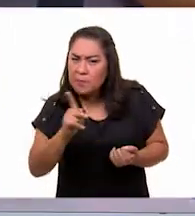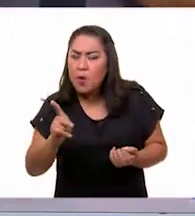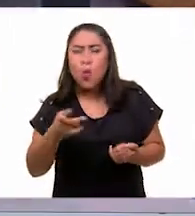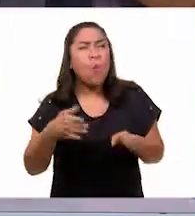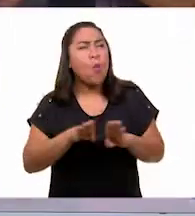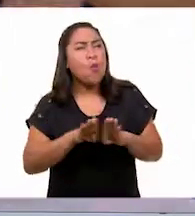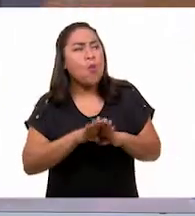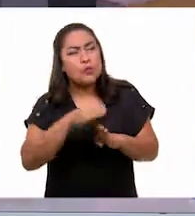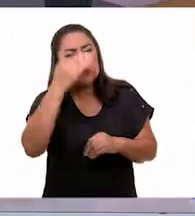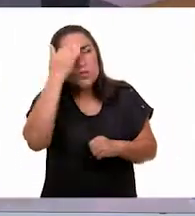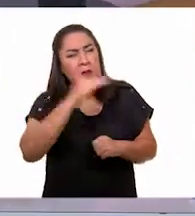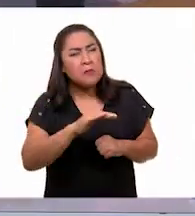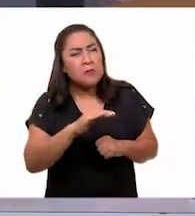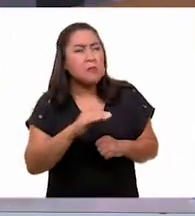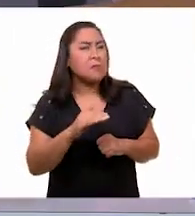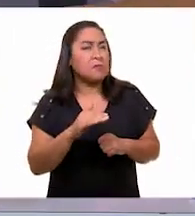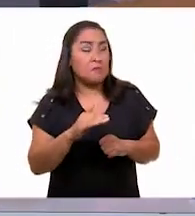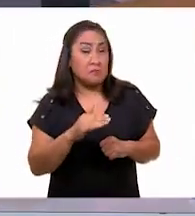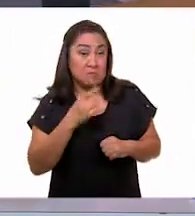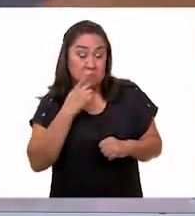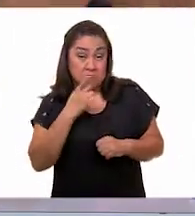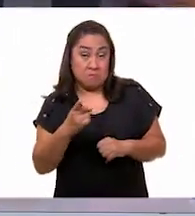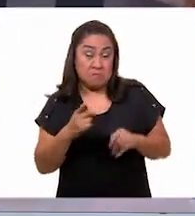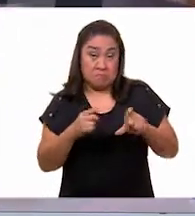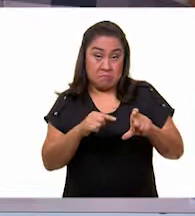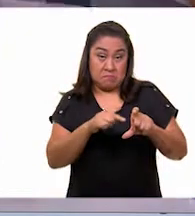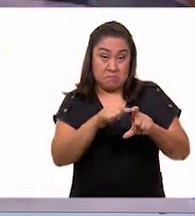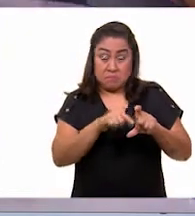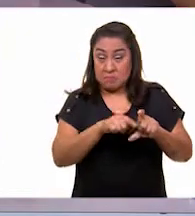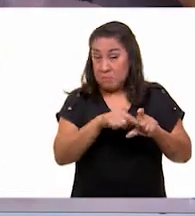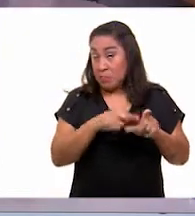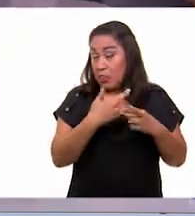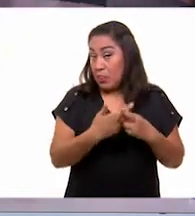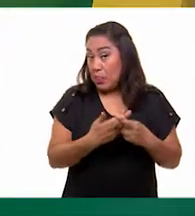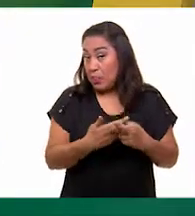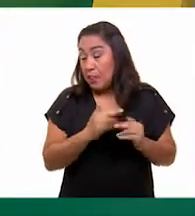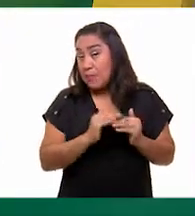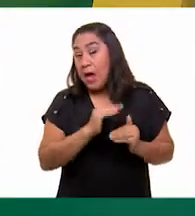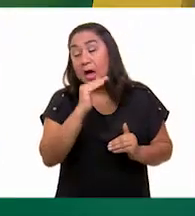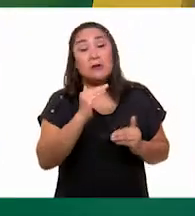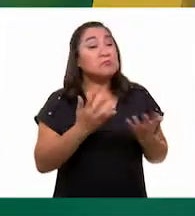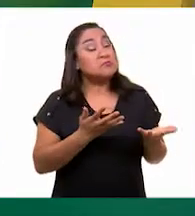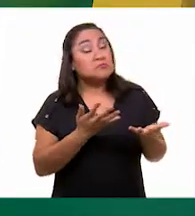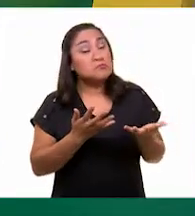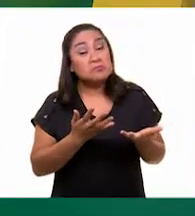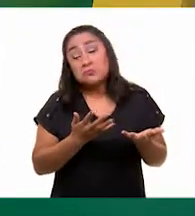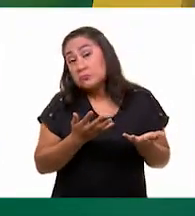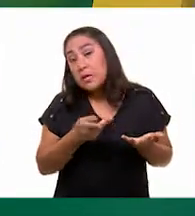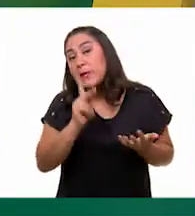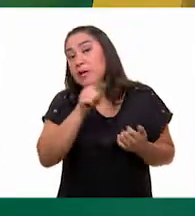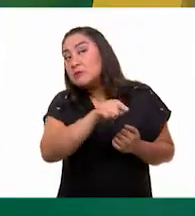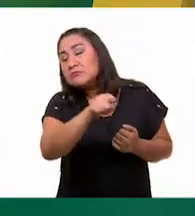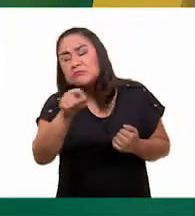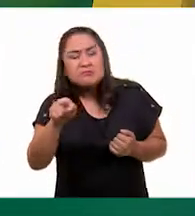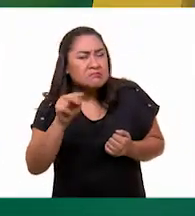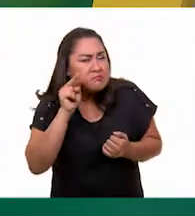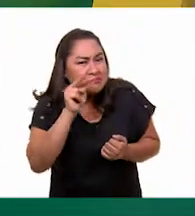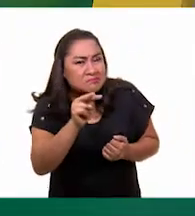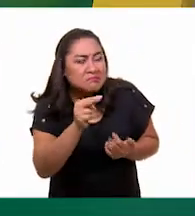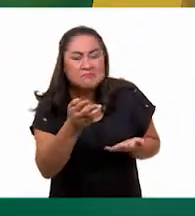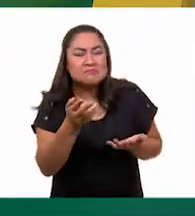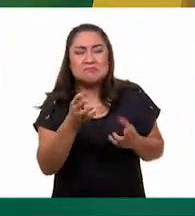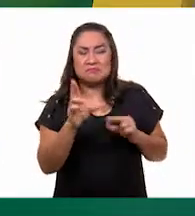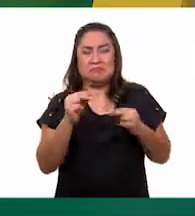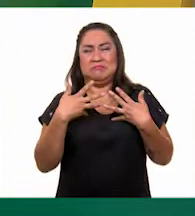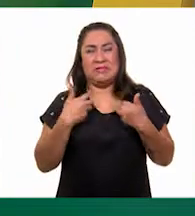agua? Tú dices que tiene más cantidad de agua esto. Yo digo que sí. Pero nuestras niñas y niños en casa no lo observan. Para esto voy